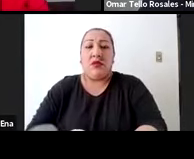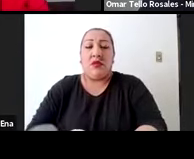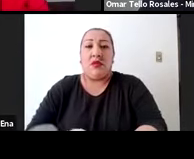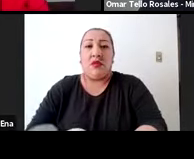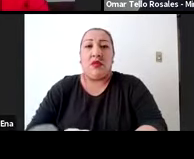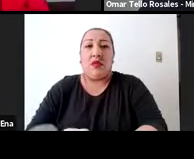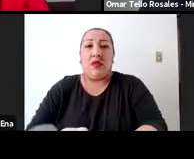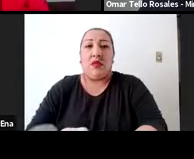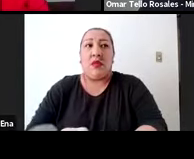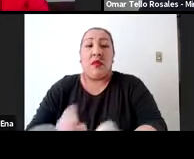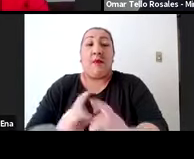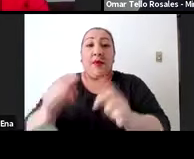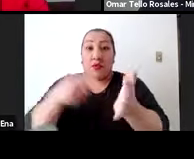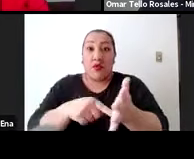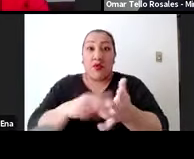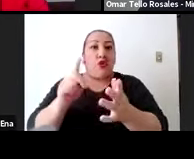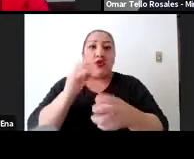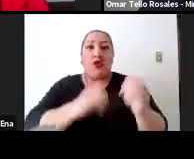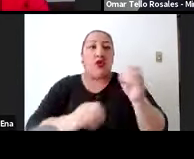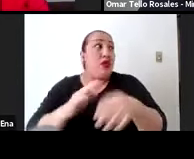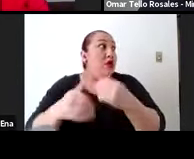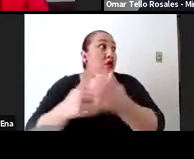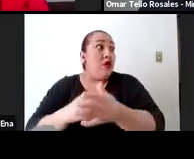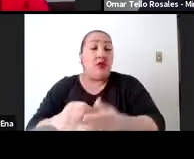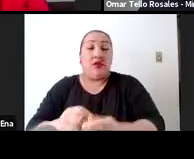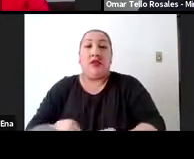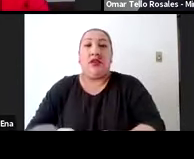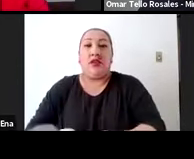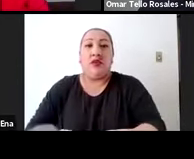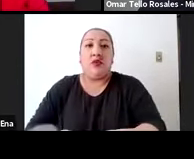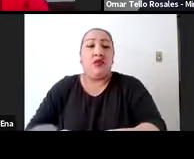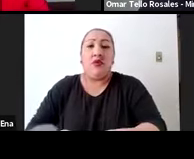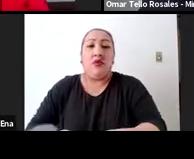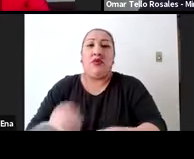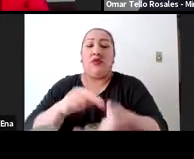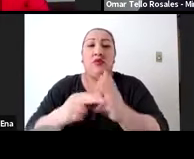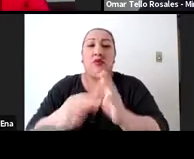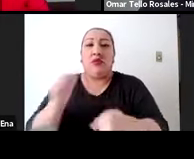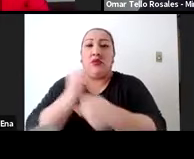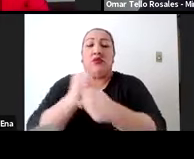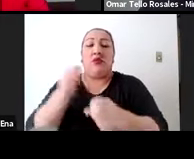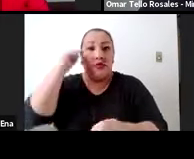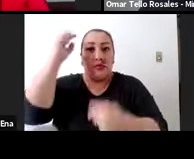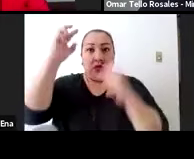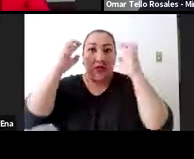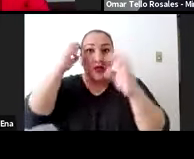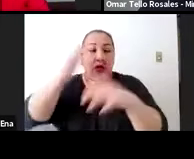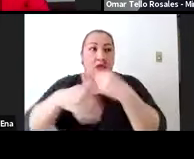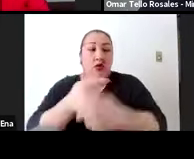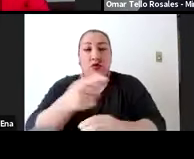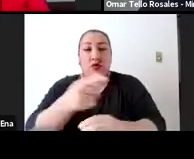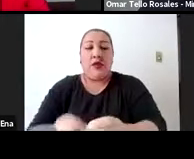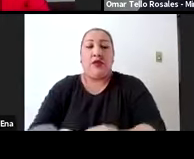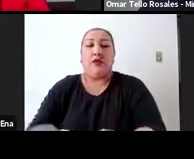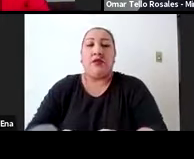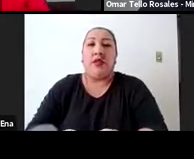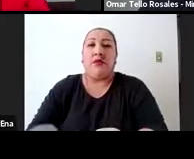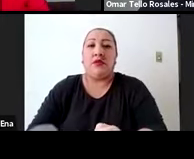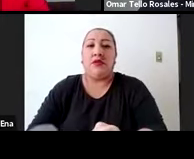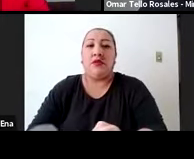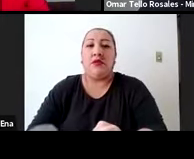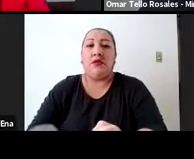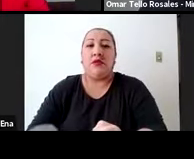estamos organizados como país. Y sí debería ser una reflexión para nosotros. Nosotros como Contraloría, el